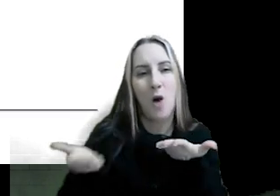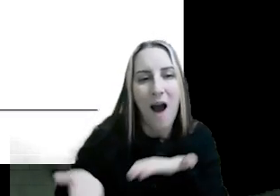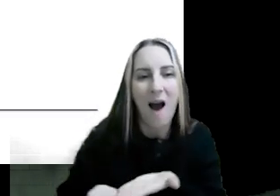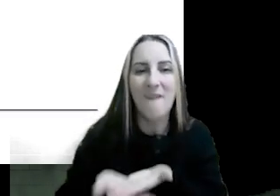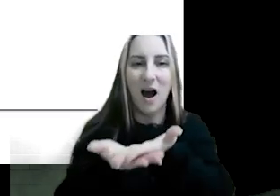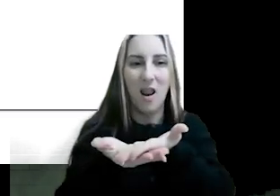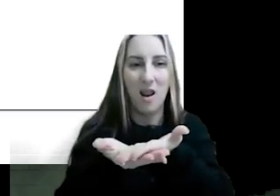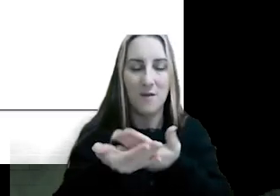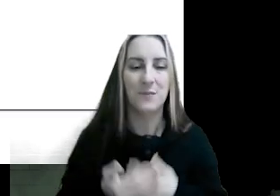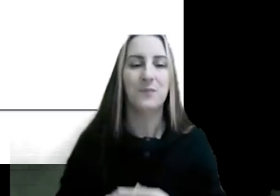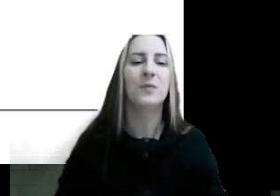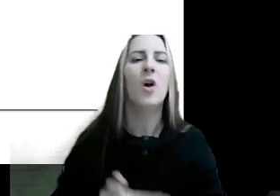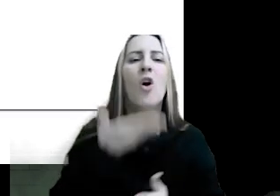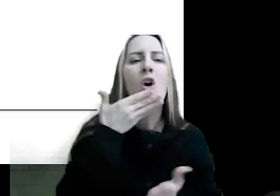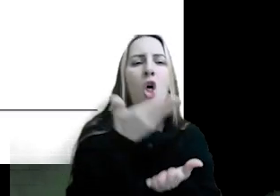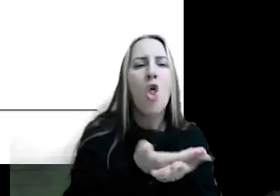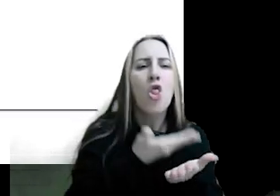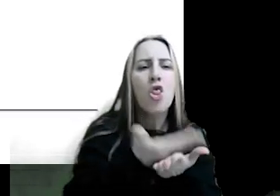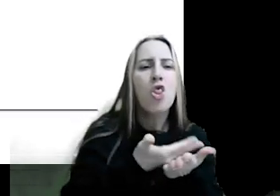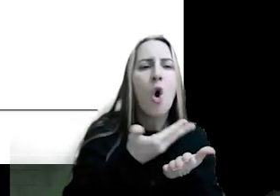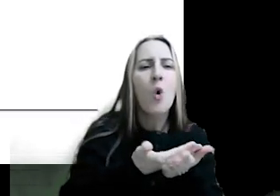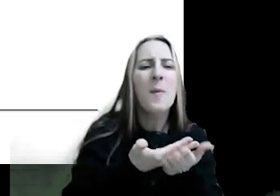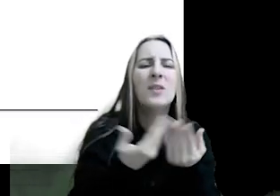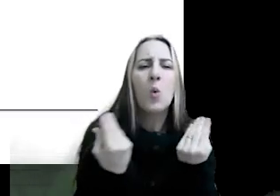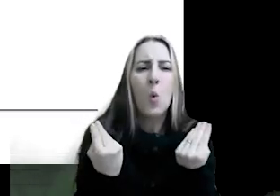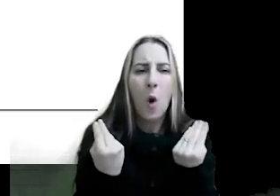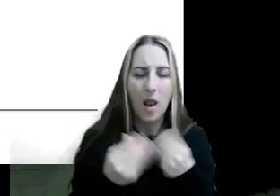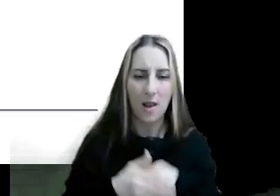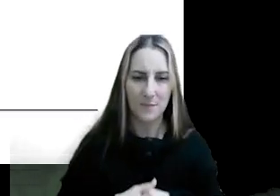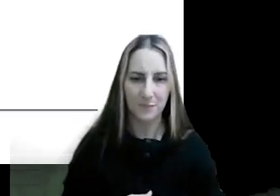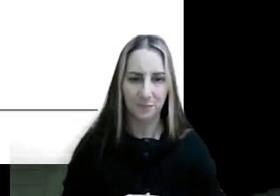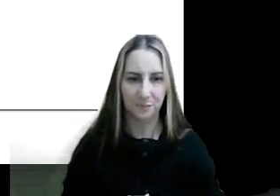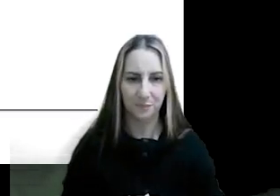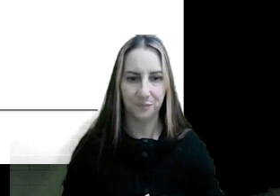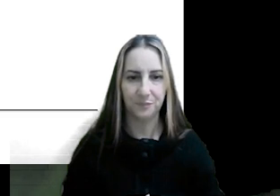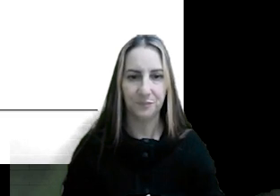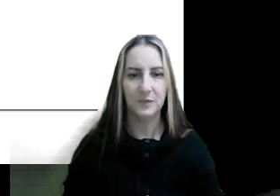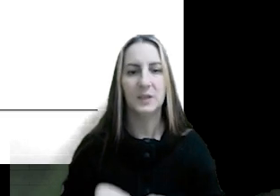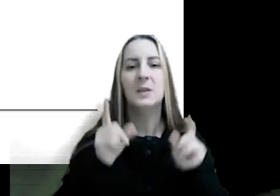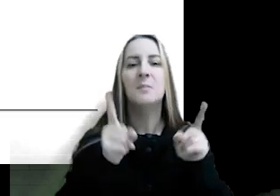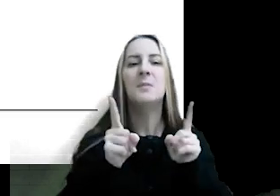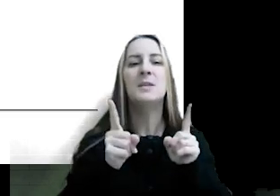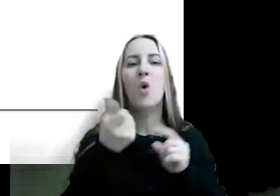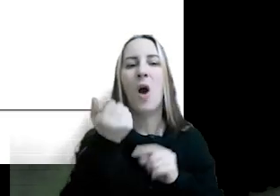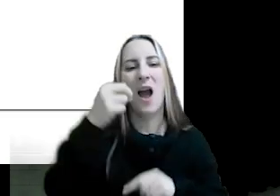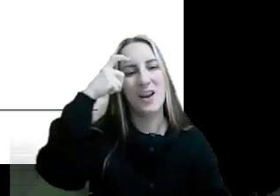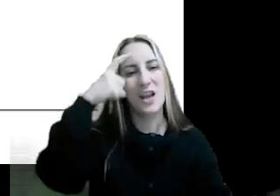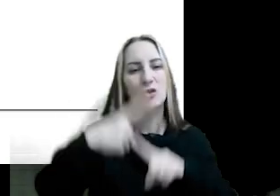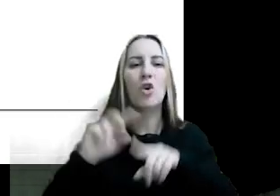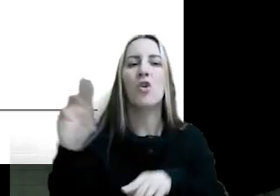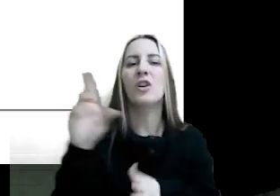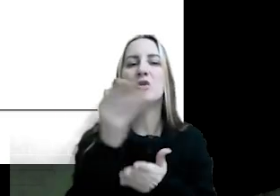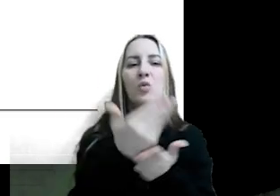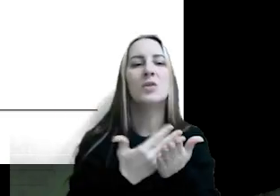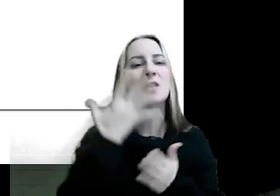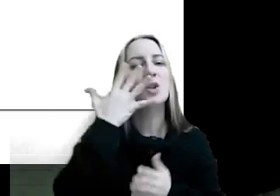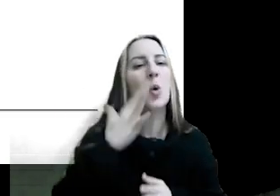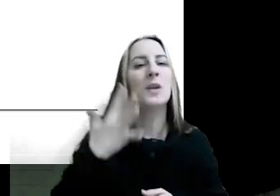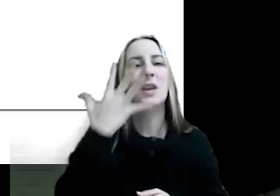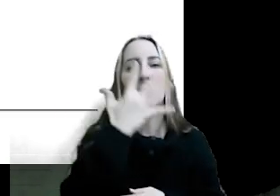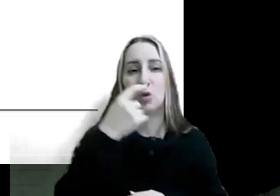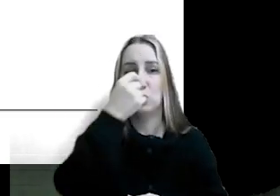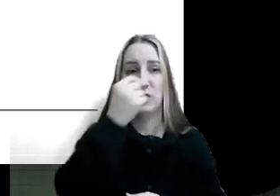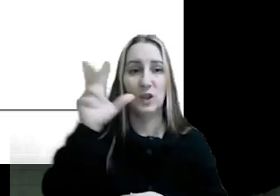¿Qué documentación tiene que presentar en cada caso? Lo establece el anexo de la resolución